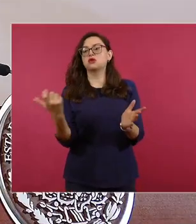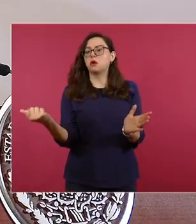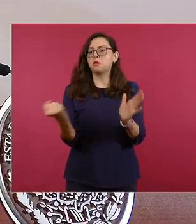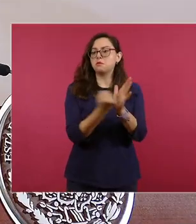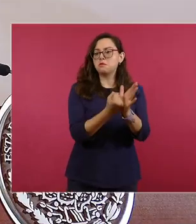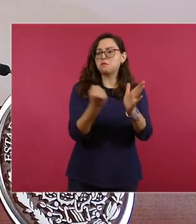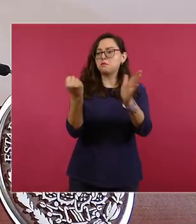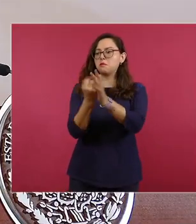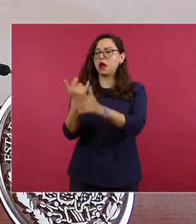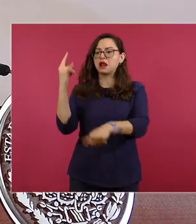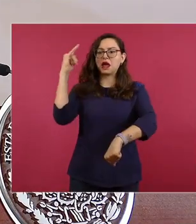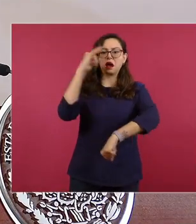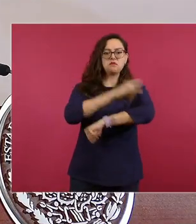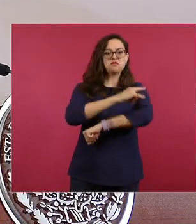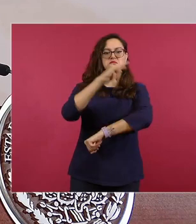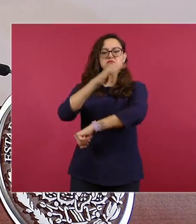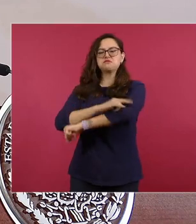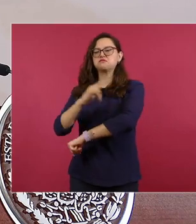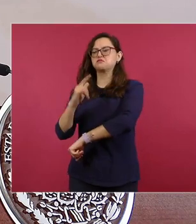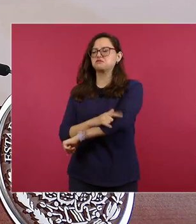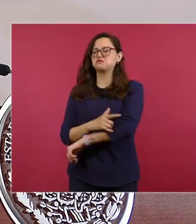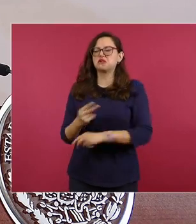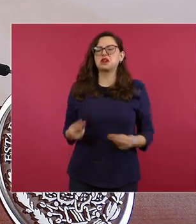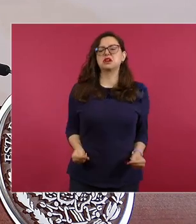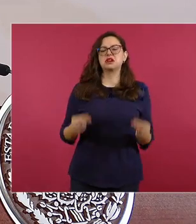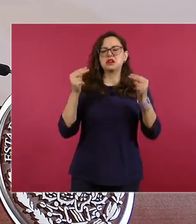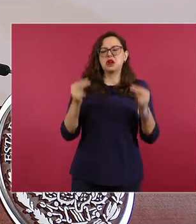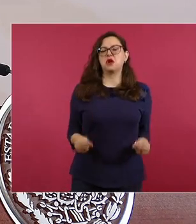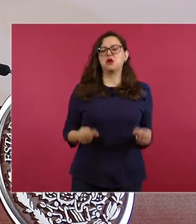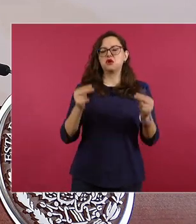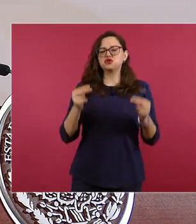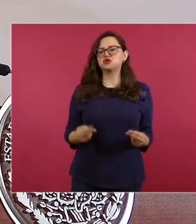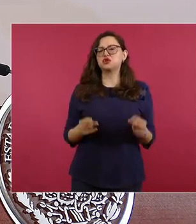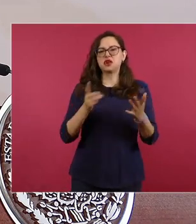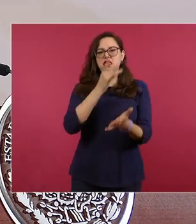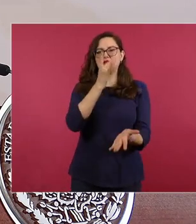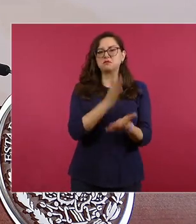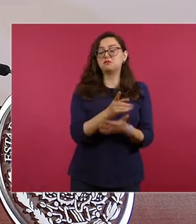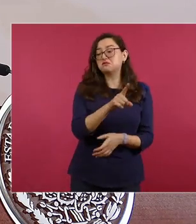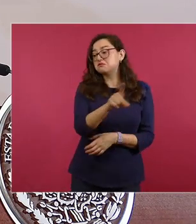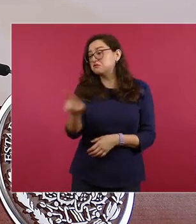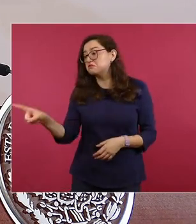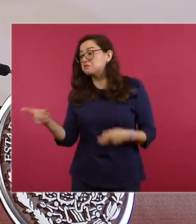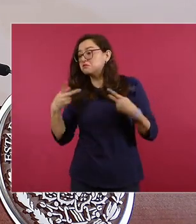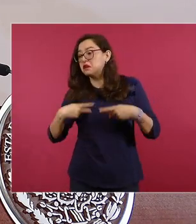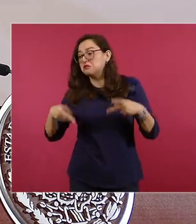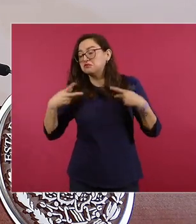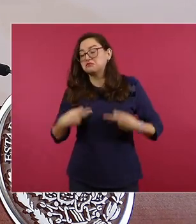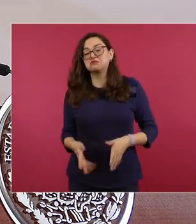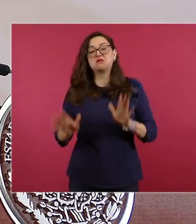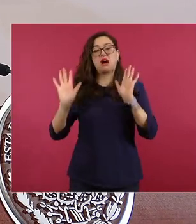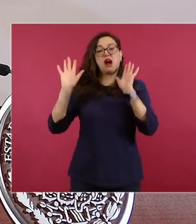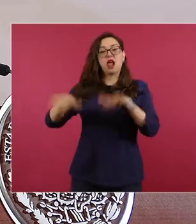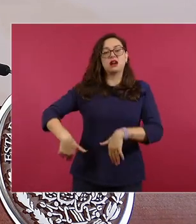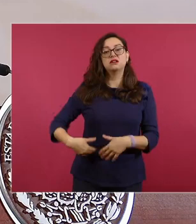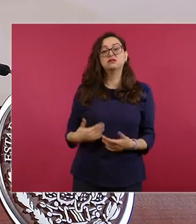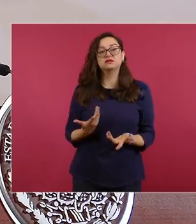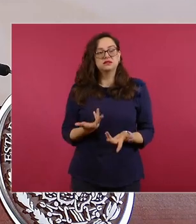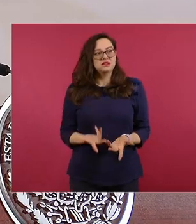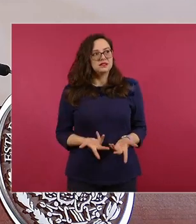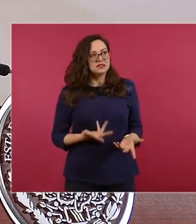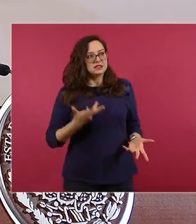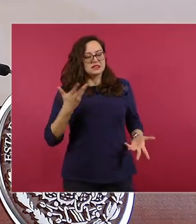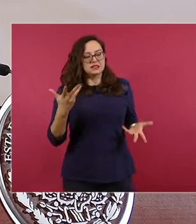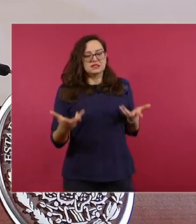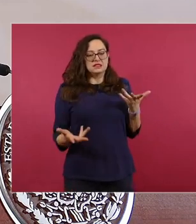pasajero, privilegiando sus fines comerciales y al margen de la legalidad. Espacios ocupados ilegalmente con